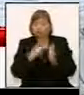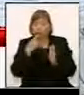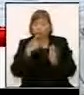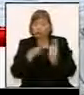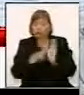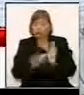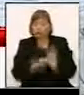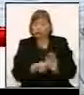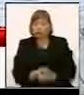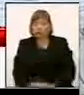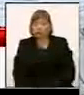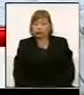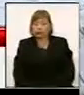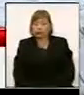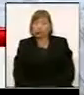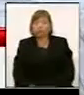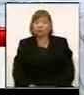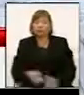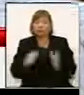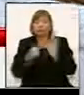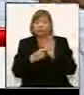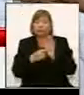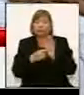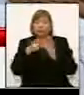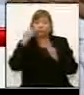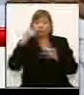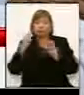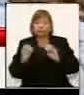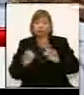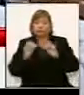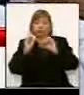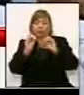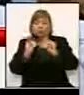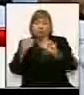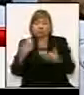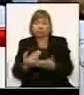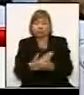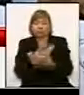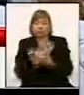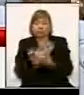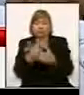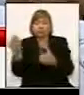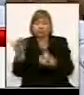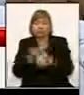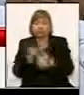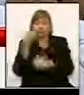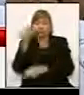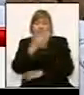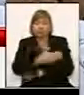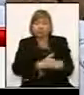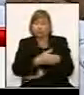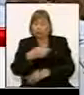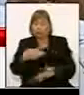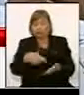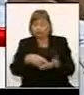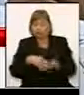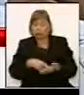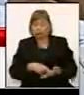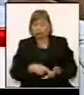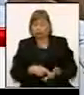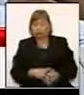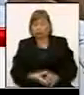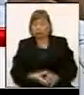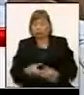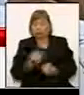señalé, en el cual se indica que para la instalación del nuevo peaje debe ser obligatorio la construcción de